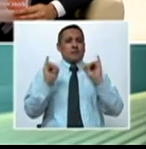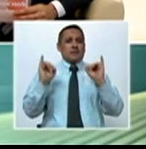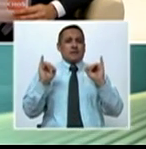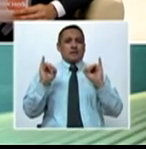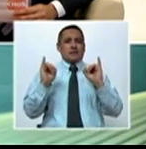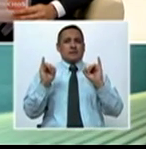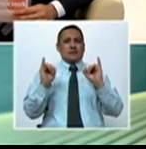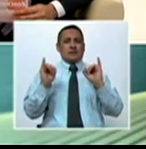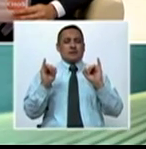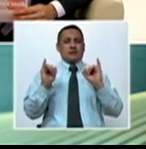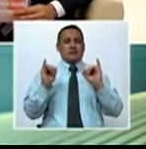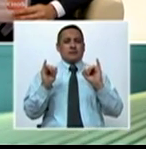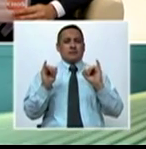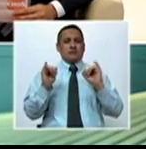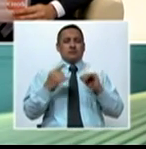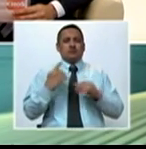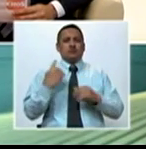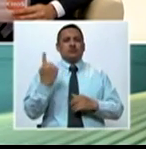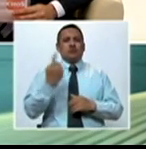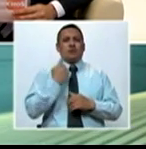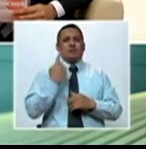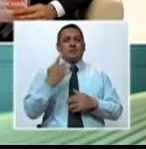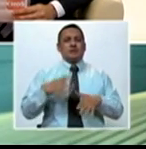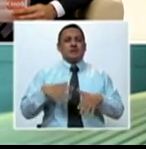solo se le puede